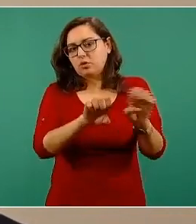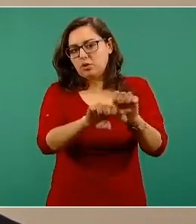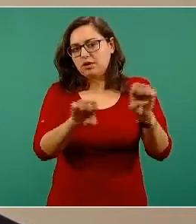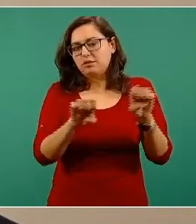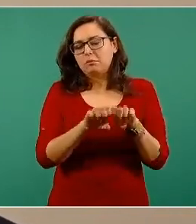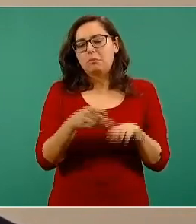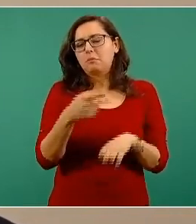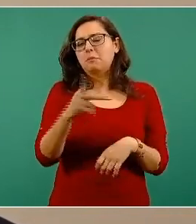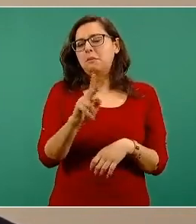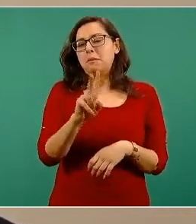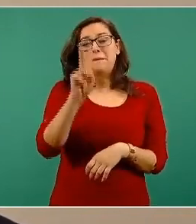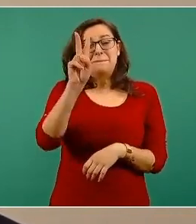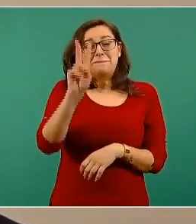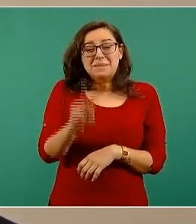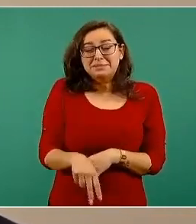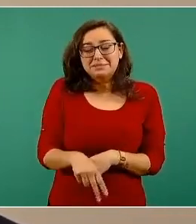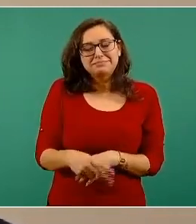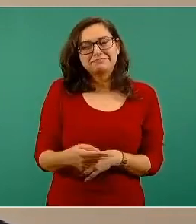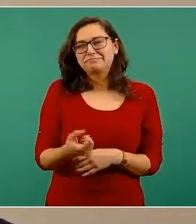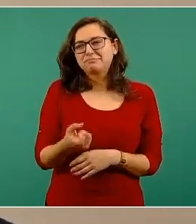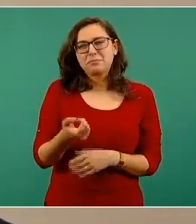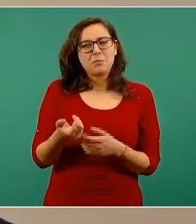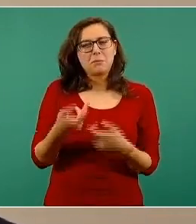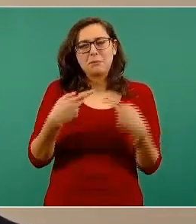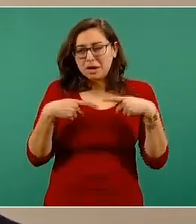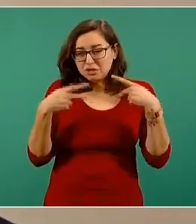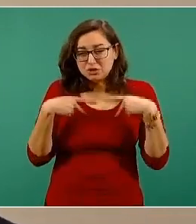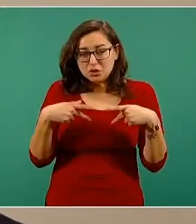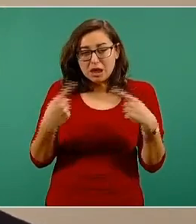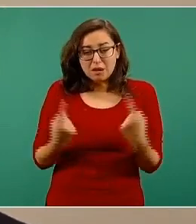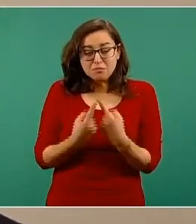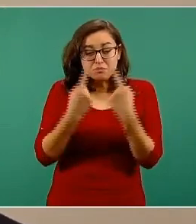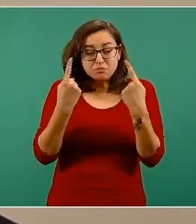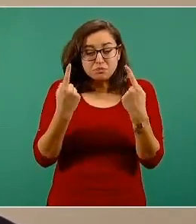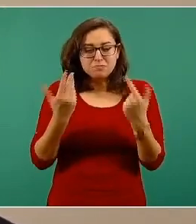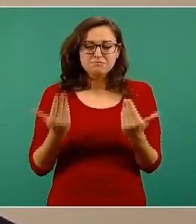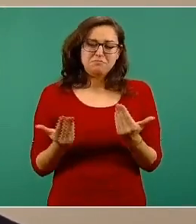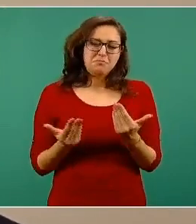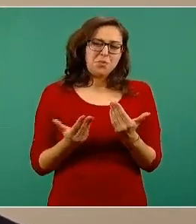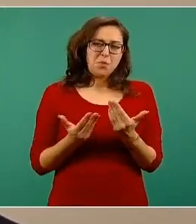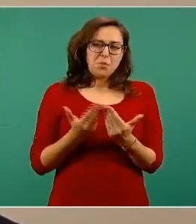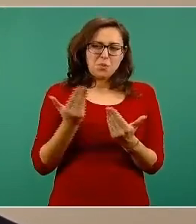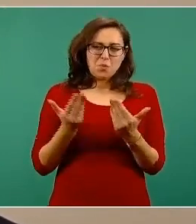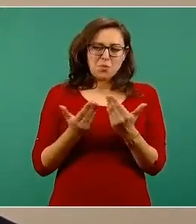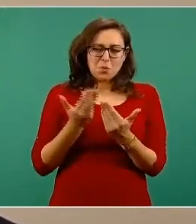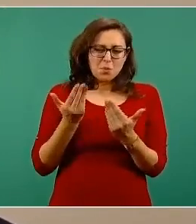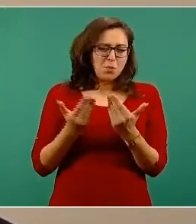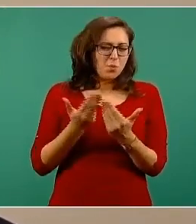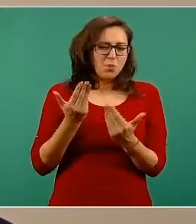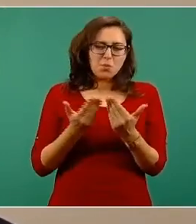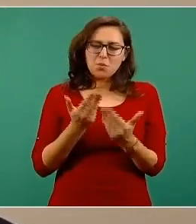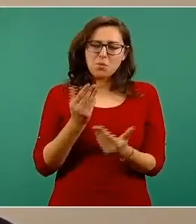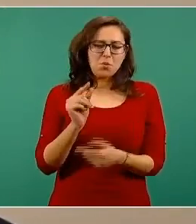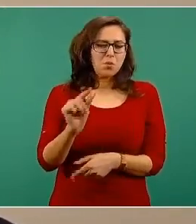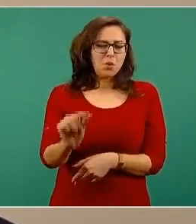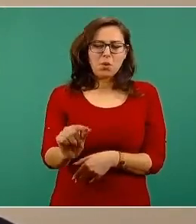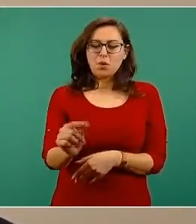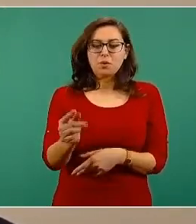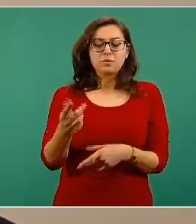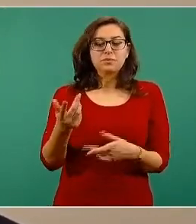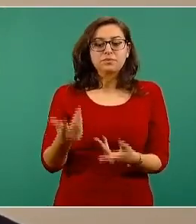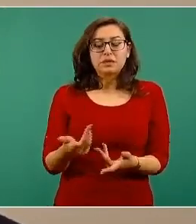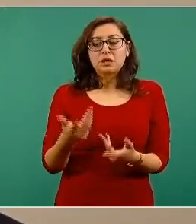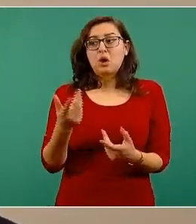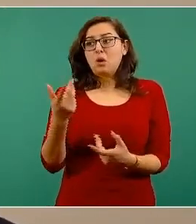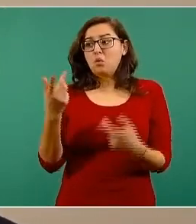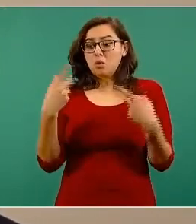realmente pocas, son mínimas, ya decíamos, prácticamente o obviamente una persona que ha sido previamente